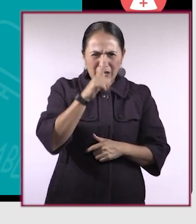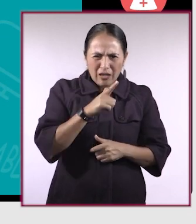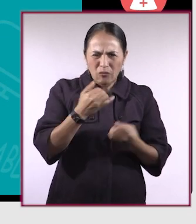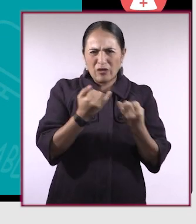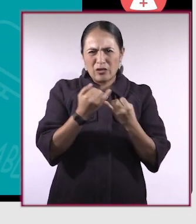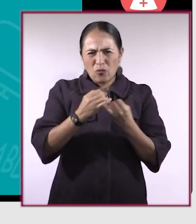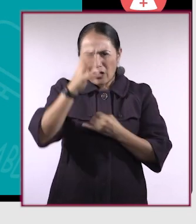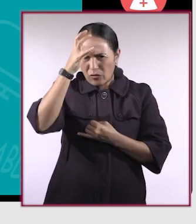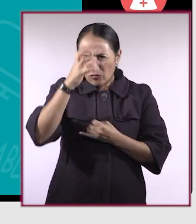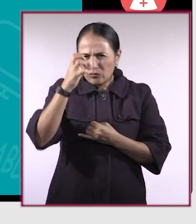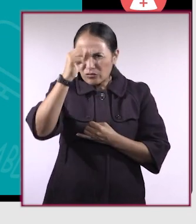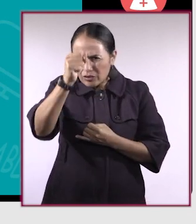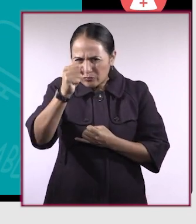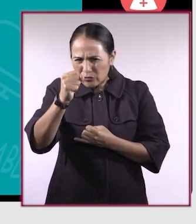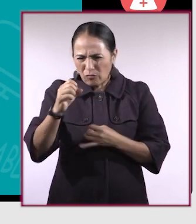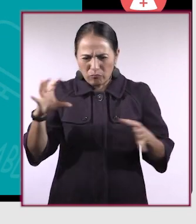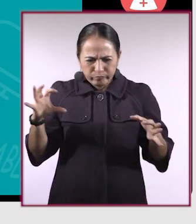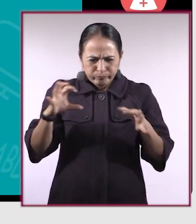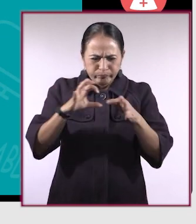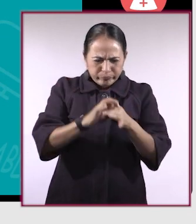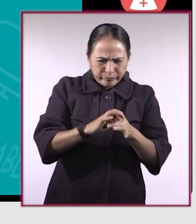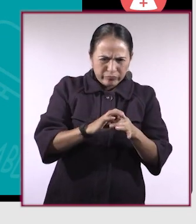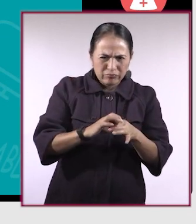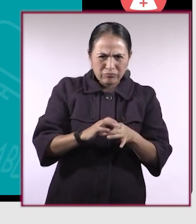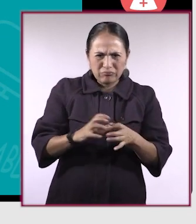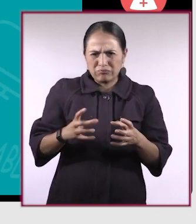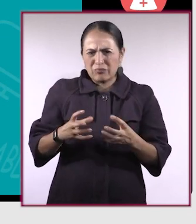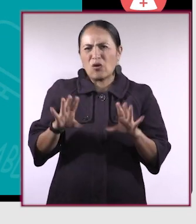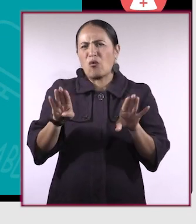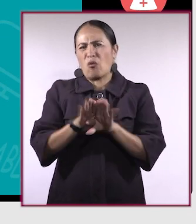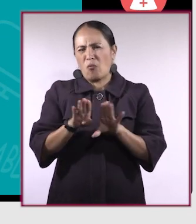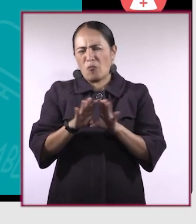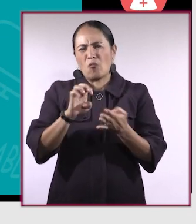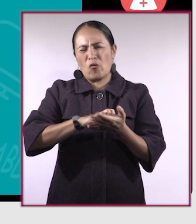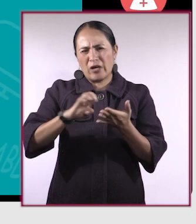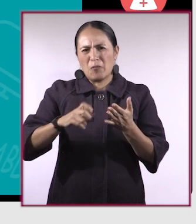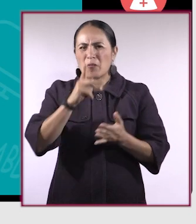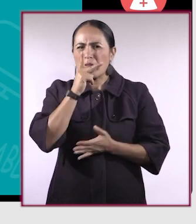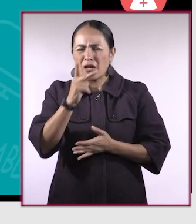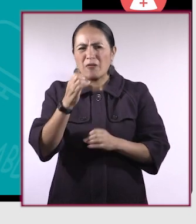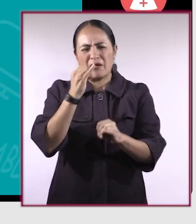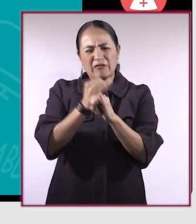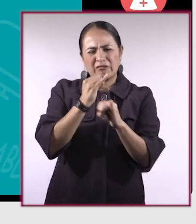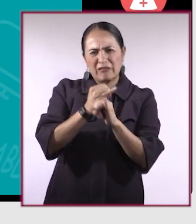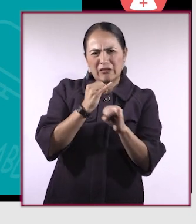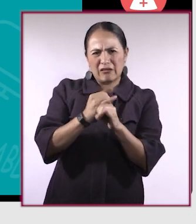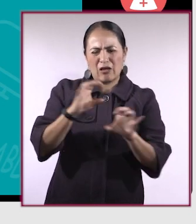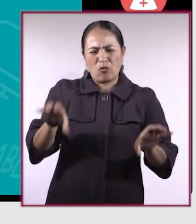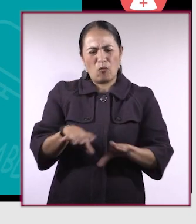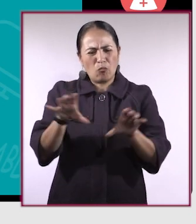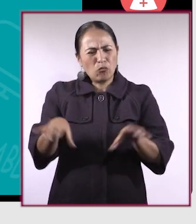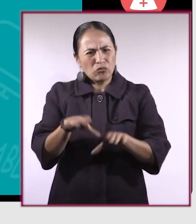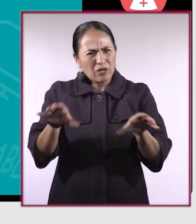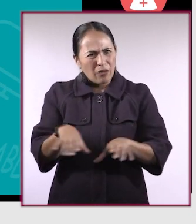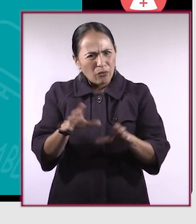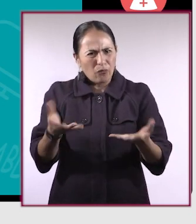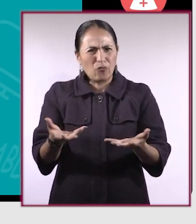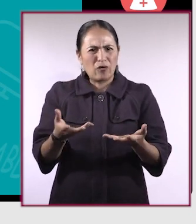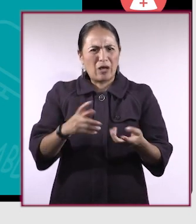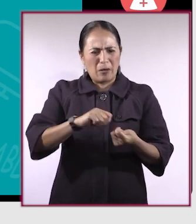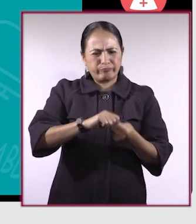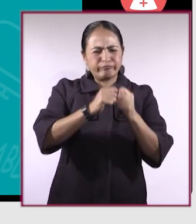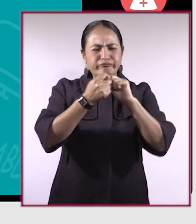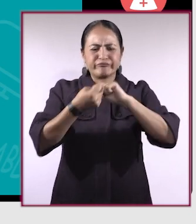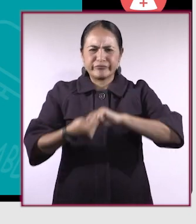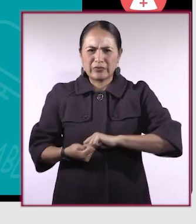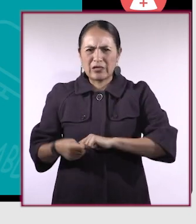adaptación de conceptos. A lo mejor, ¿cómo adaptar al náhuatl conceptos como el Internet, como la computadora,